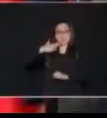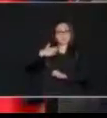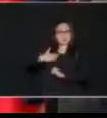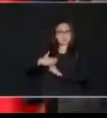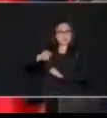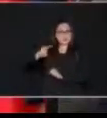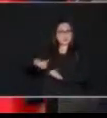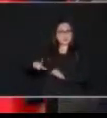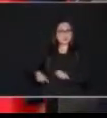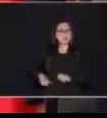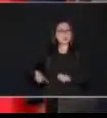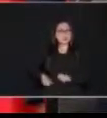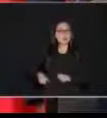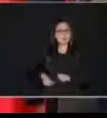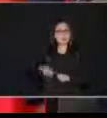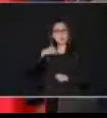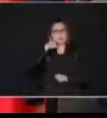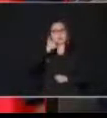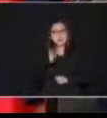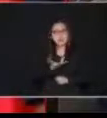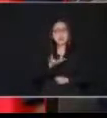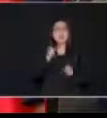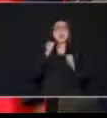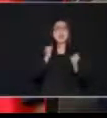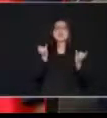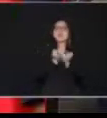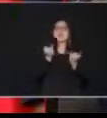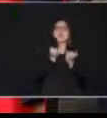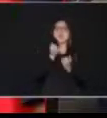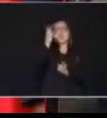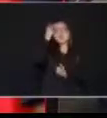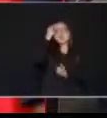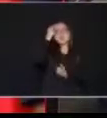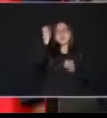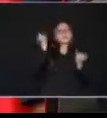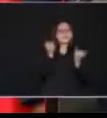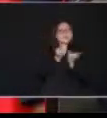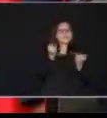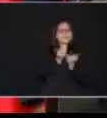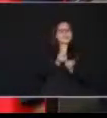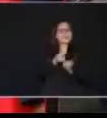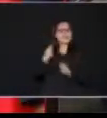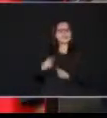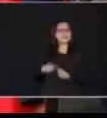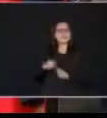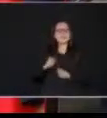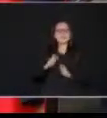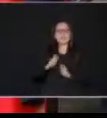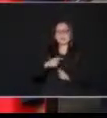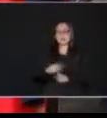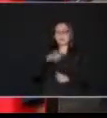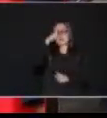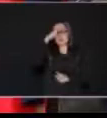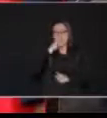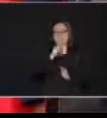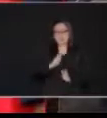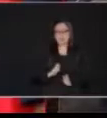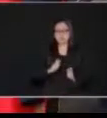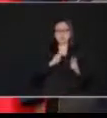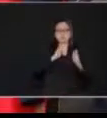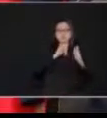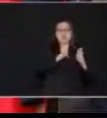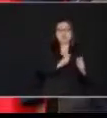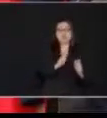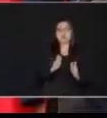ahí. Pues bueno, él pudo hablar, lo dijo. Falta que lo haga realidad. No digo, bueno, sí, una cosa es que se lo crean y